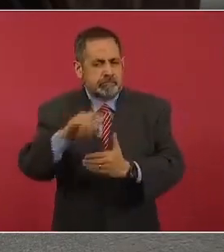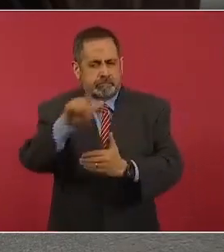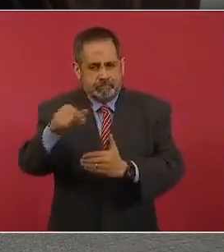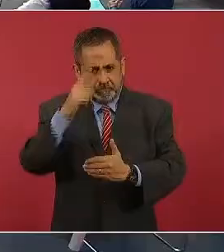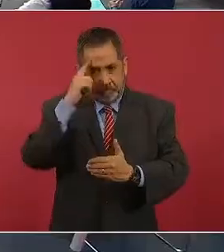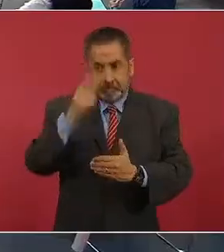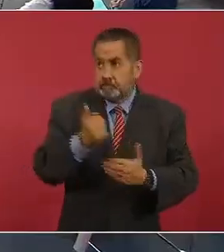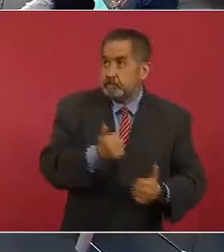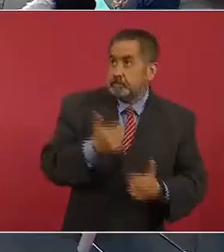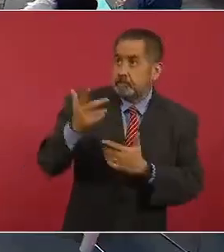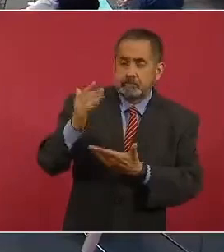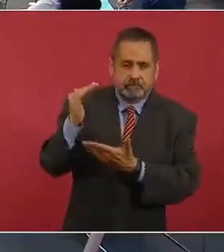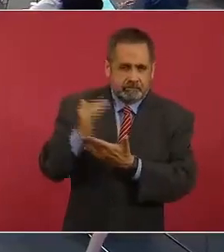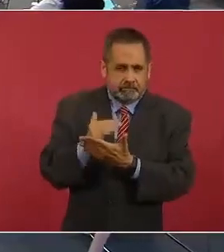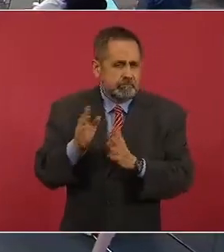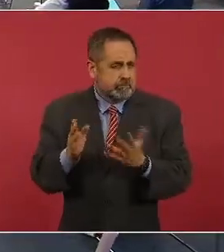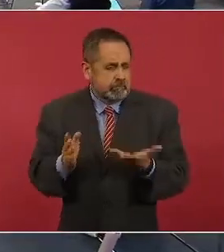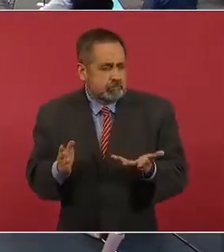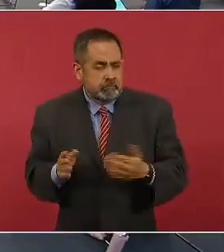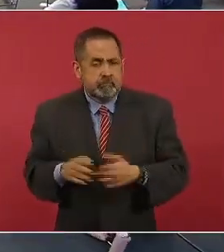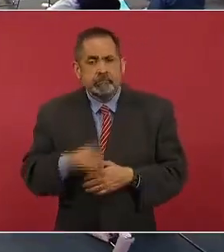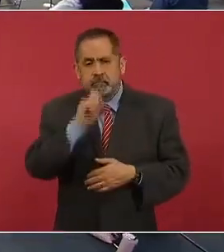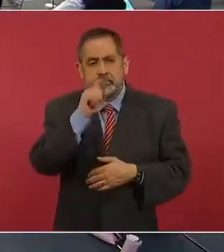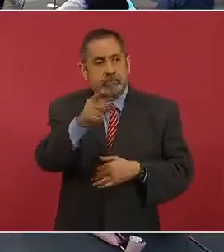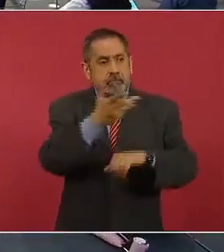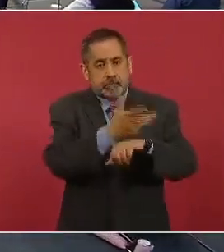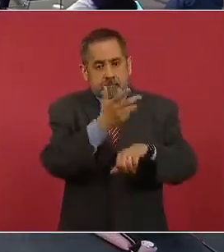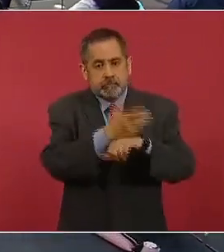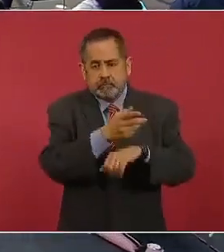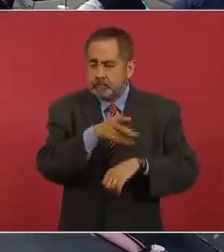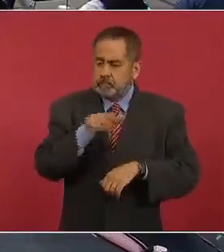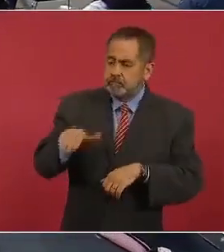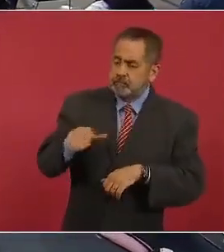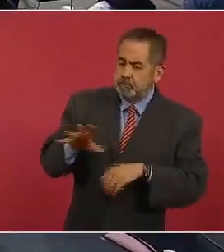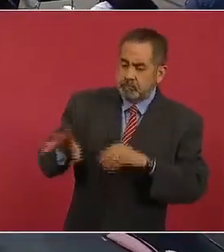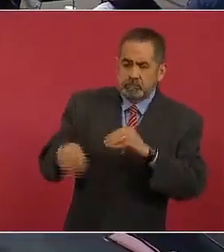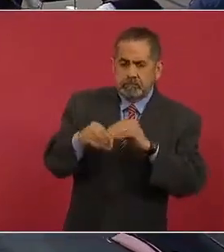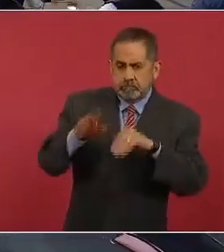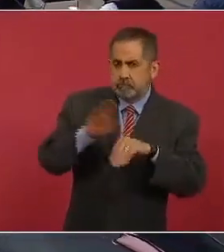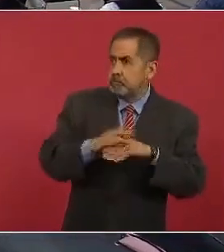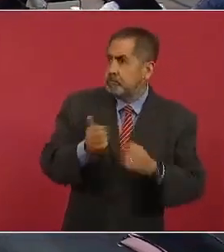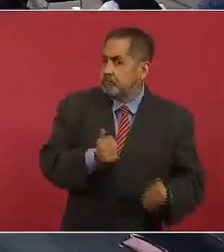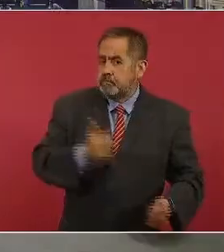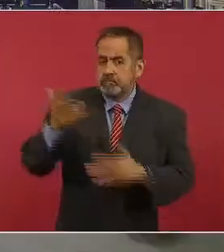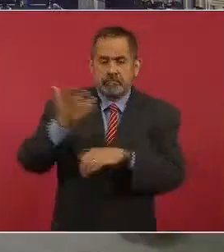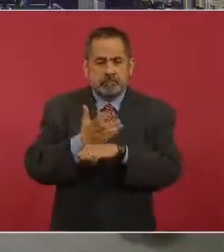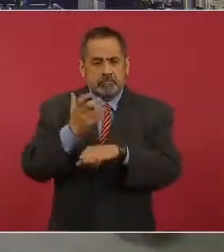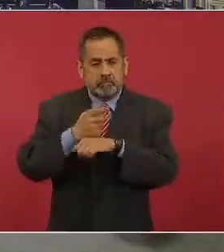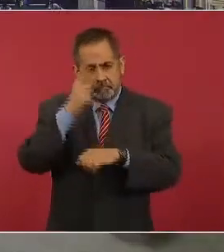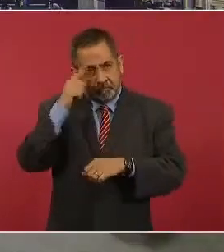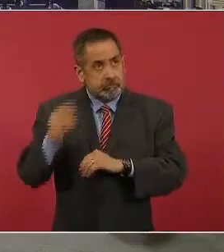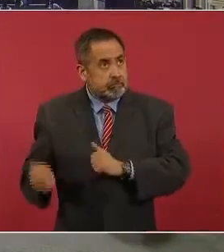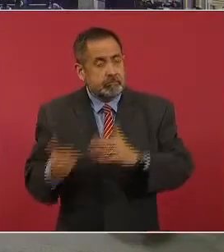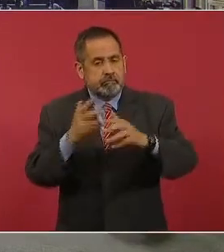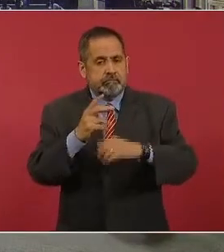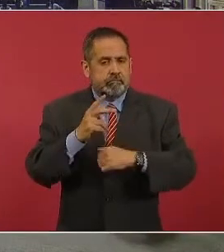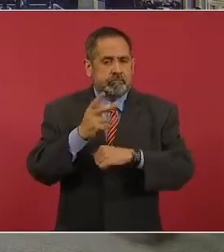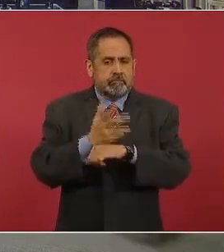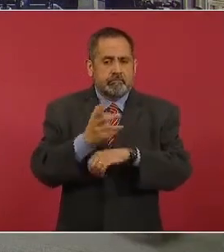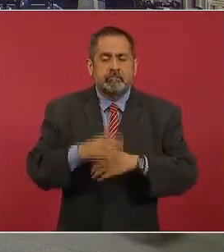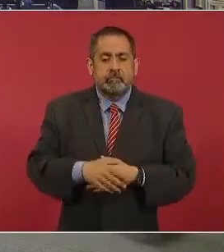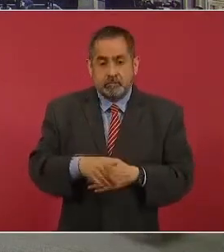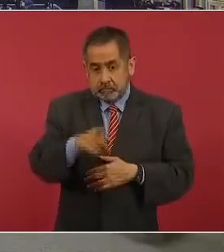exportaciones y también saber si Estados Unidos le ha pedido que se incrementen las exportaciones de petróleo a ese país. Bueno, lo